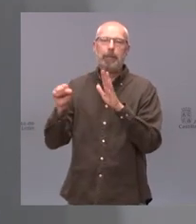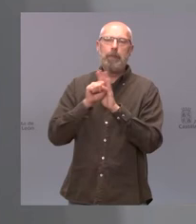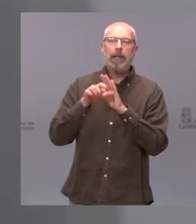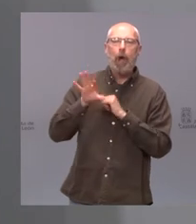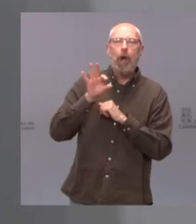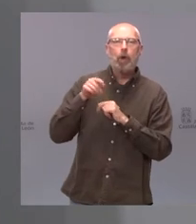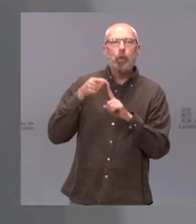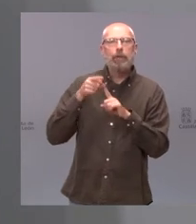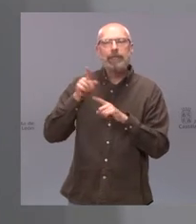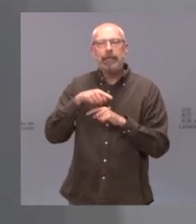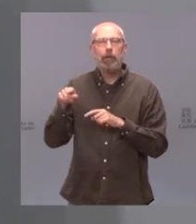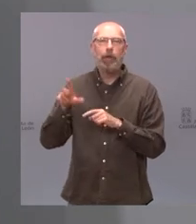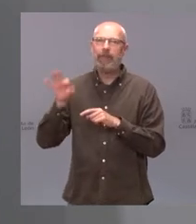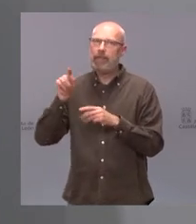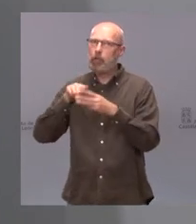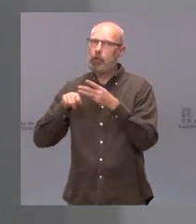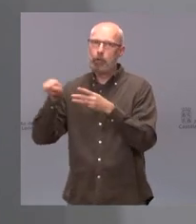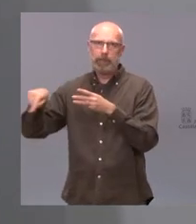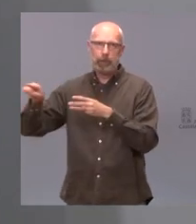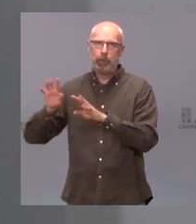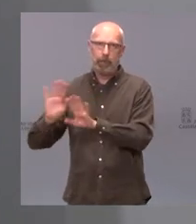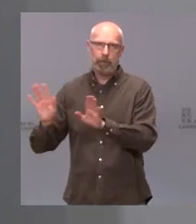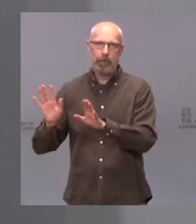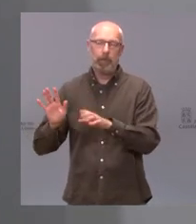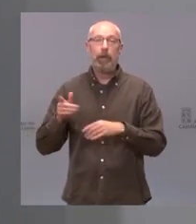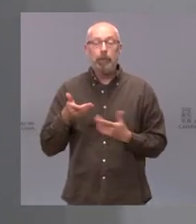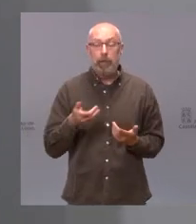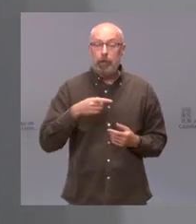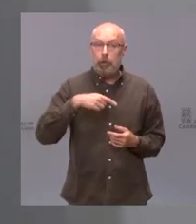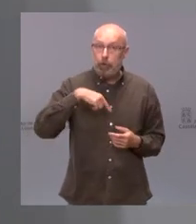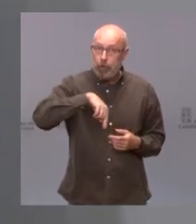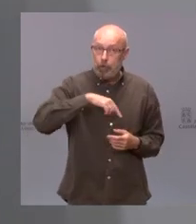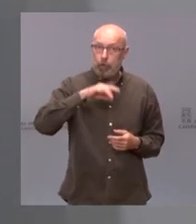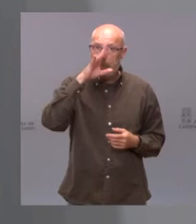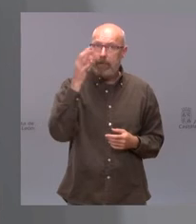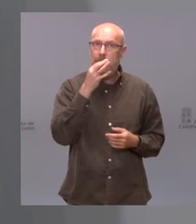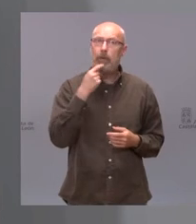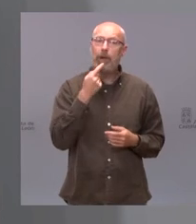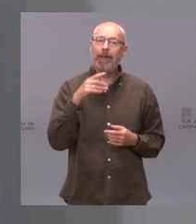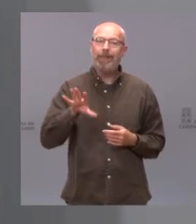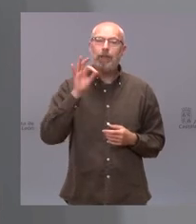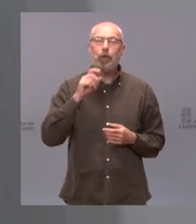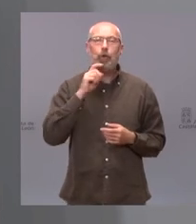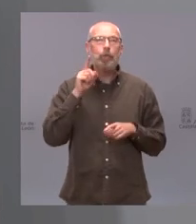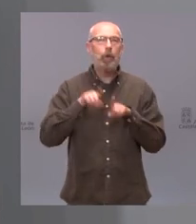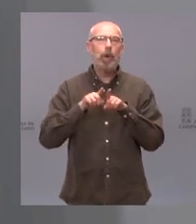sorprendente es que esta decisión se haya tomado a votación, que esta